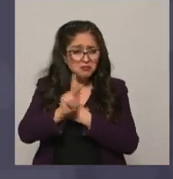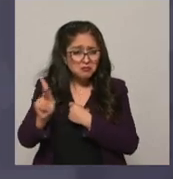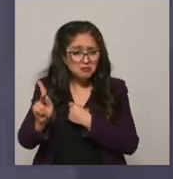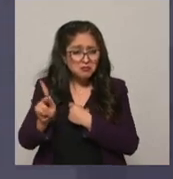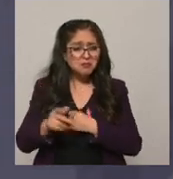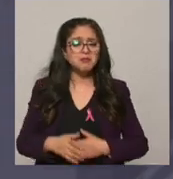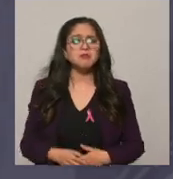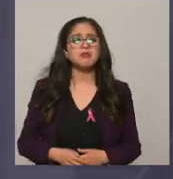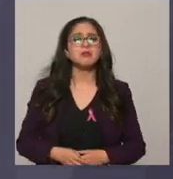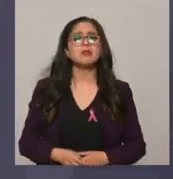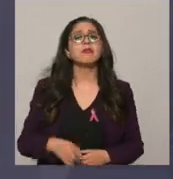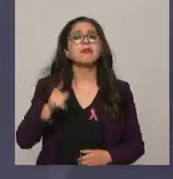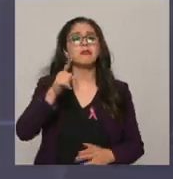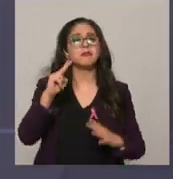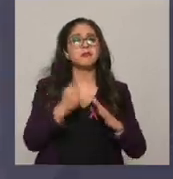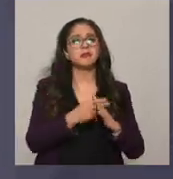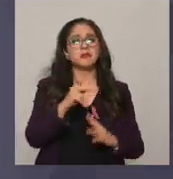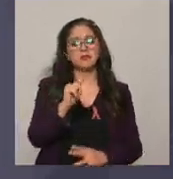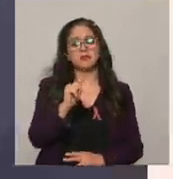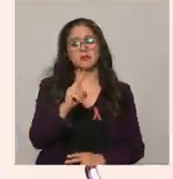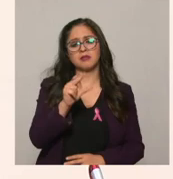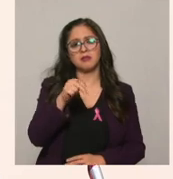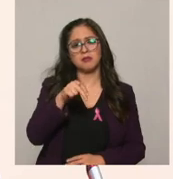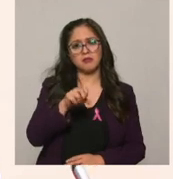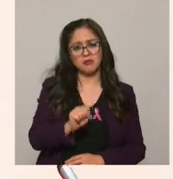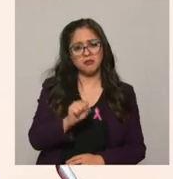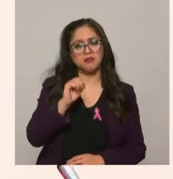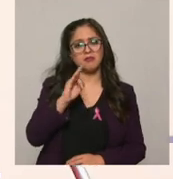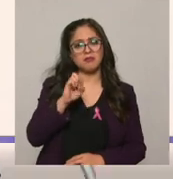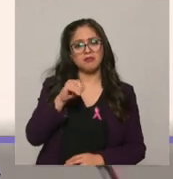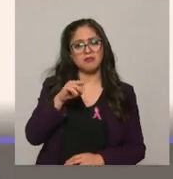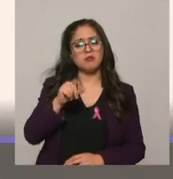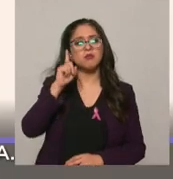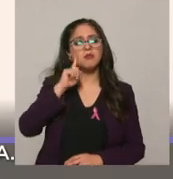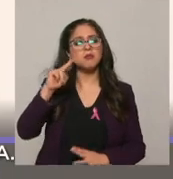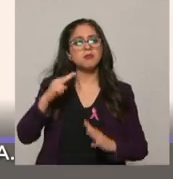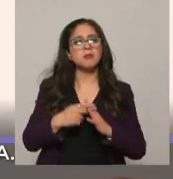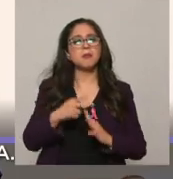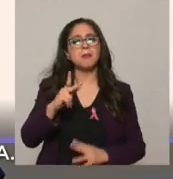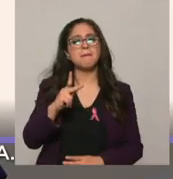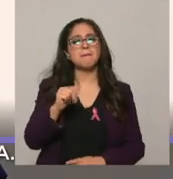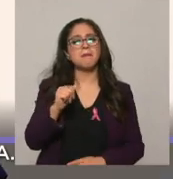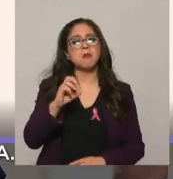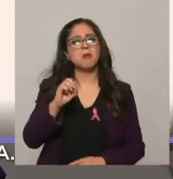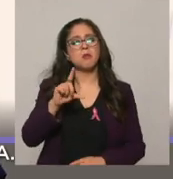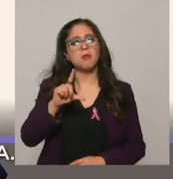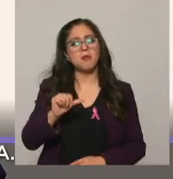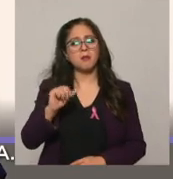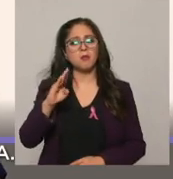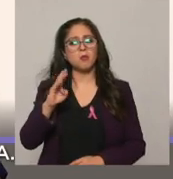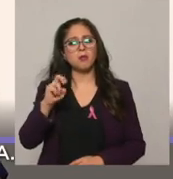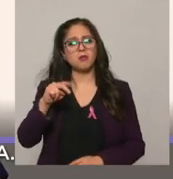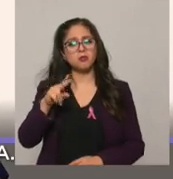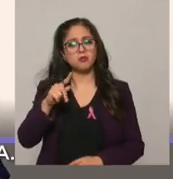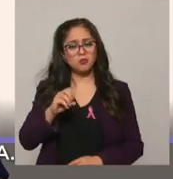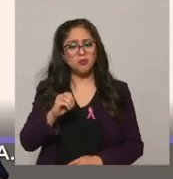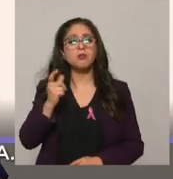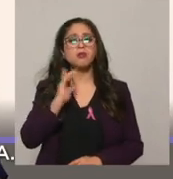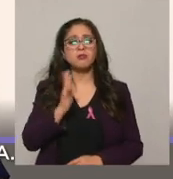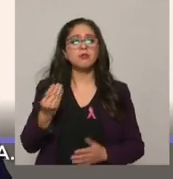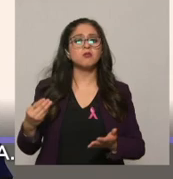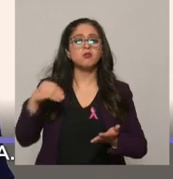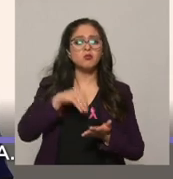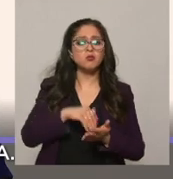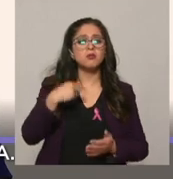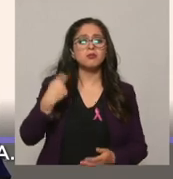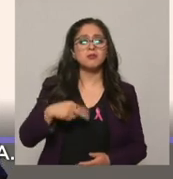de transfeminicidio en la Ciudad de México, a partir del caso de Paola Buenrostro, se decidió que ellas iban a tomar como feminicidios y con